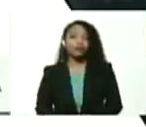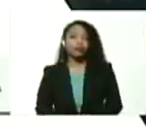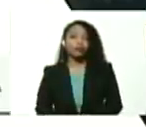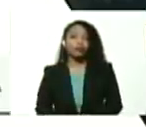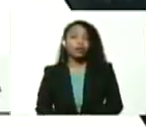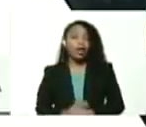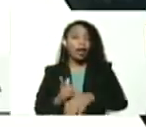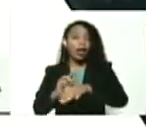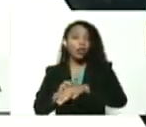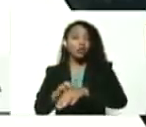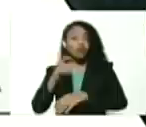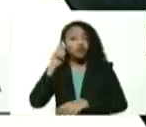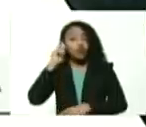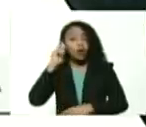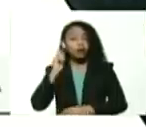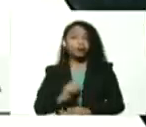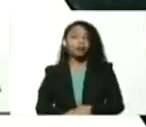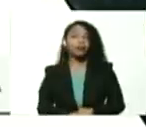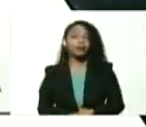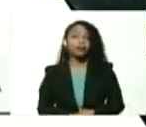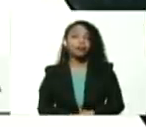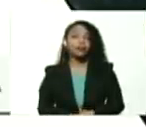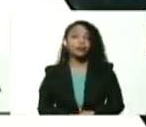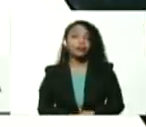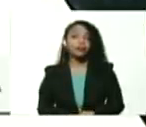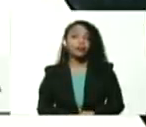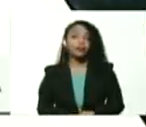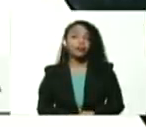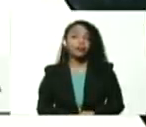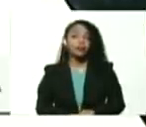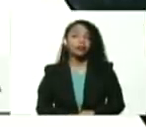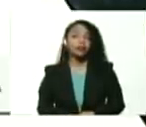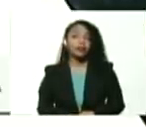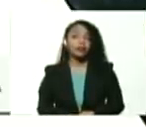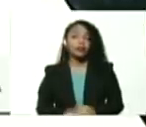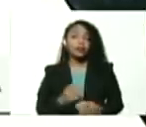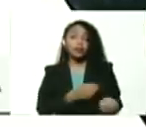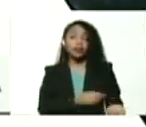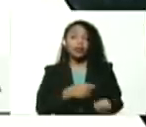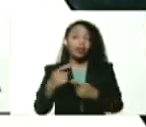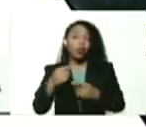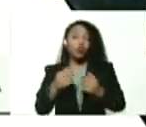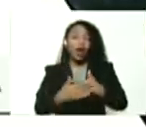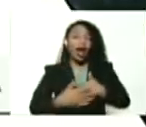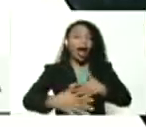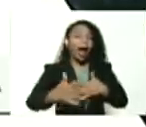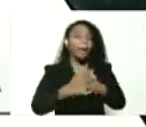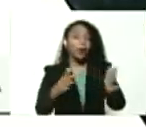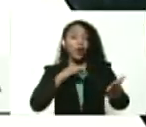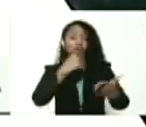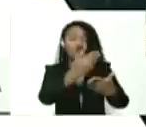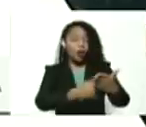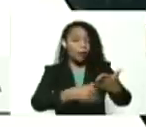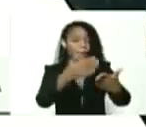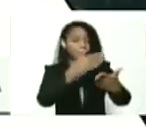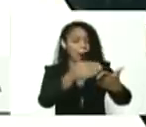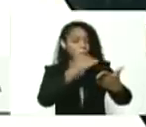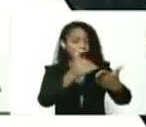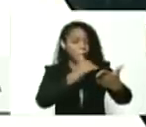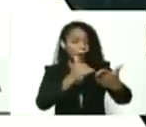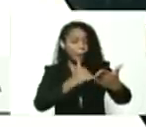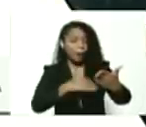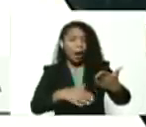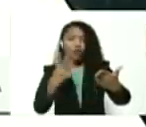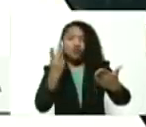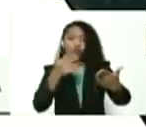doctora Elena Duján llevó a presentar un amplio informe, muy detallado, con cifras